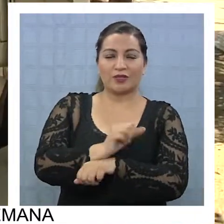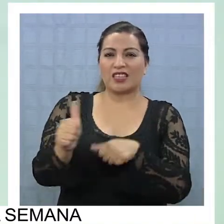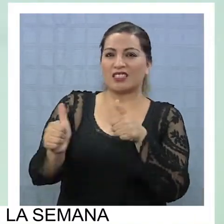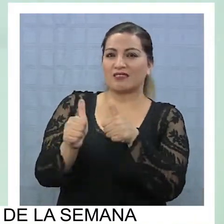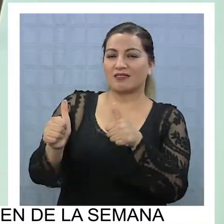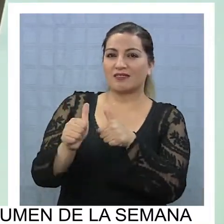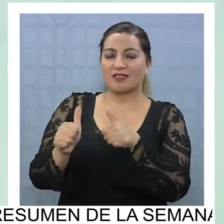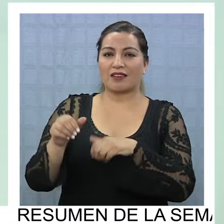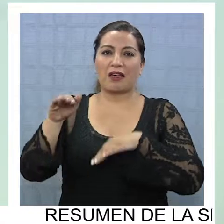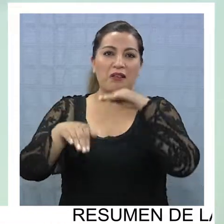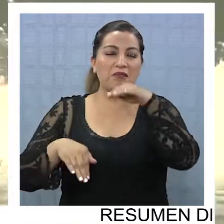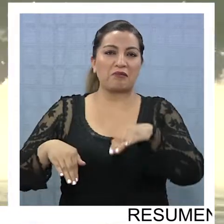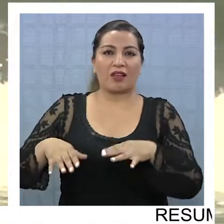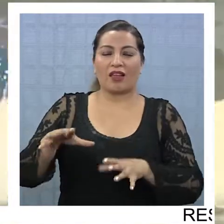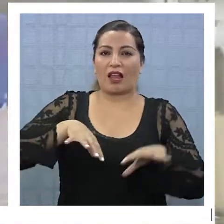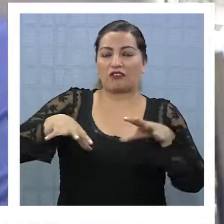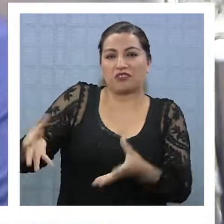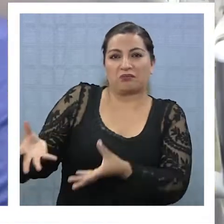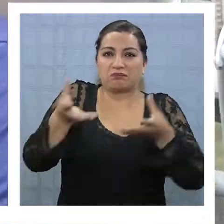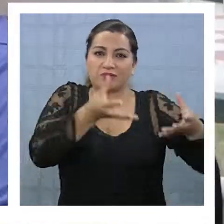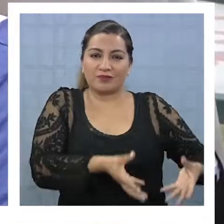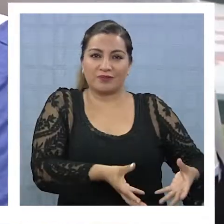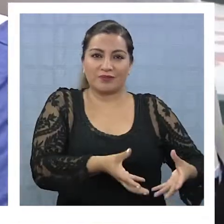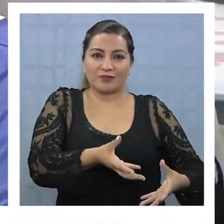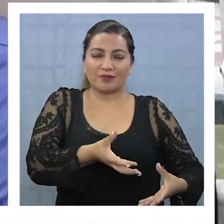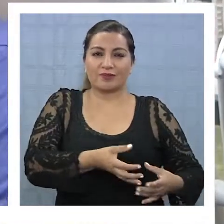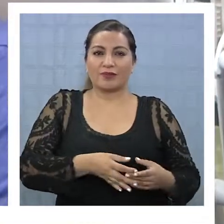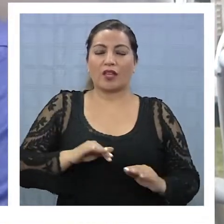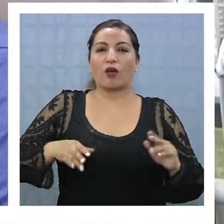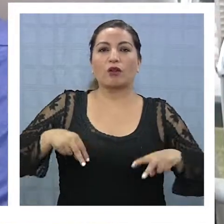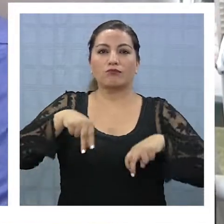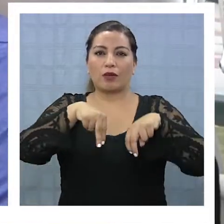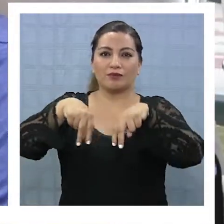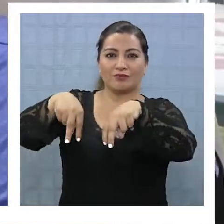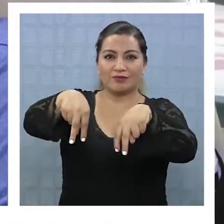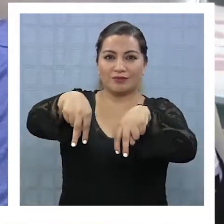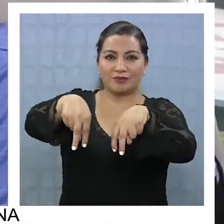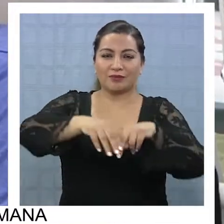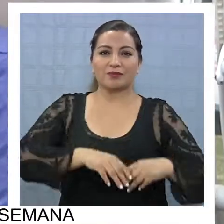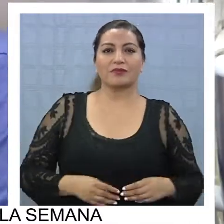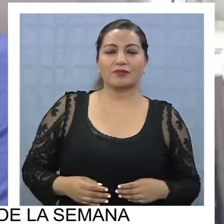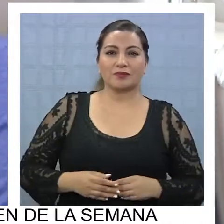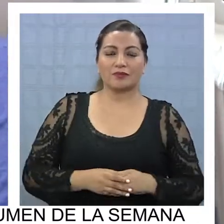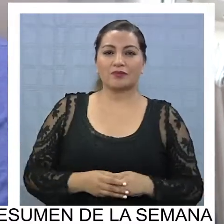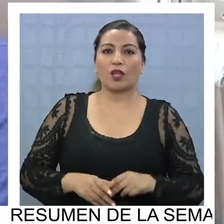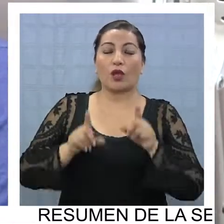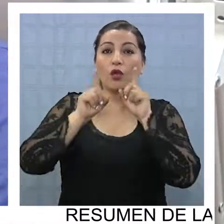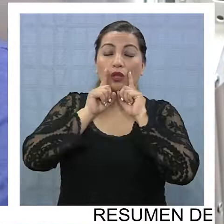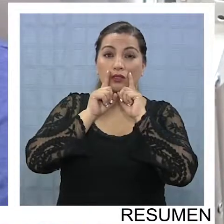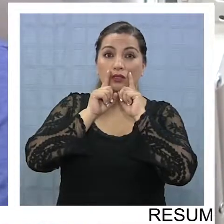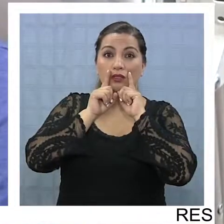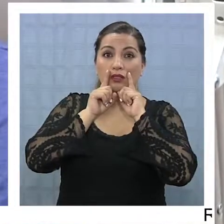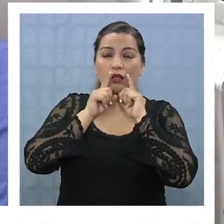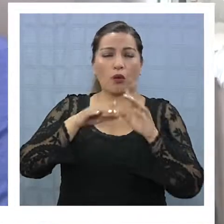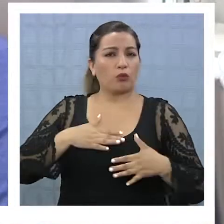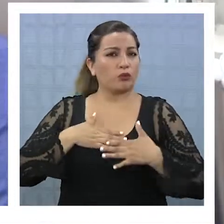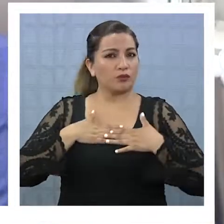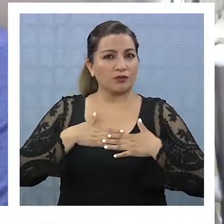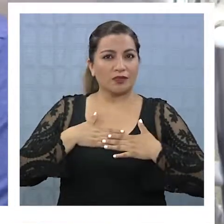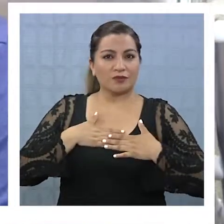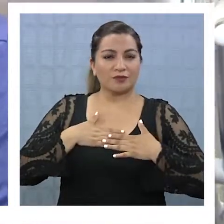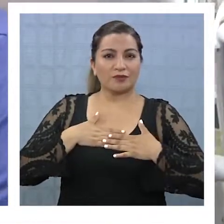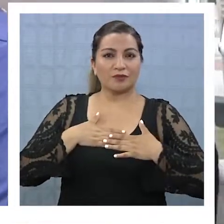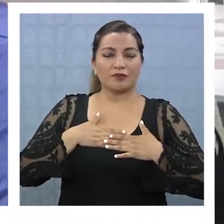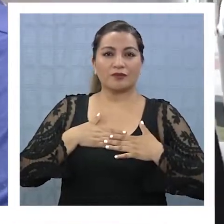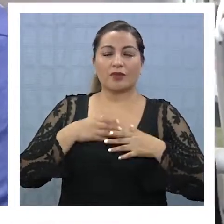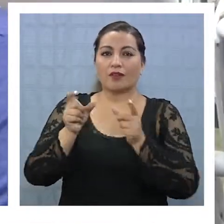el vehículo y quedarnos cerca de la playa y bajar todas las cosas. Como en este caso, vamos caminando. El hotel donde nos